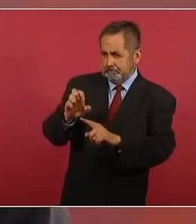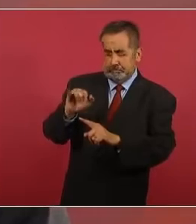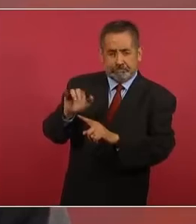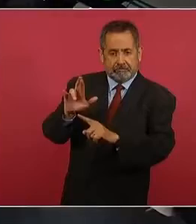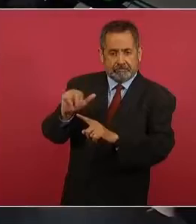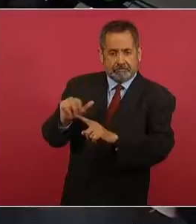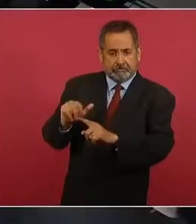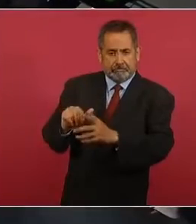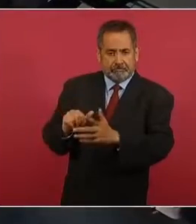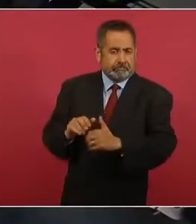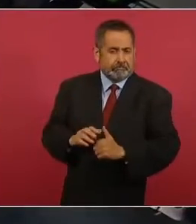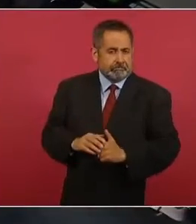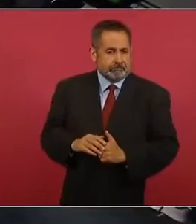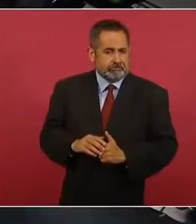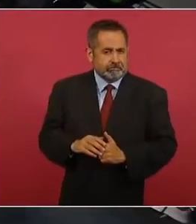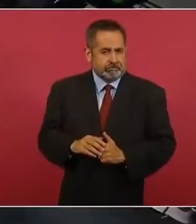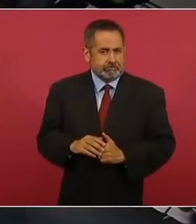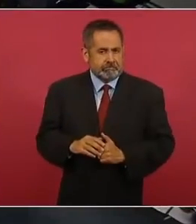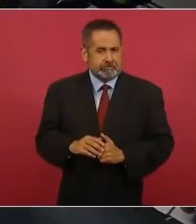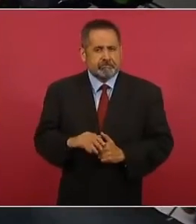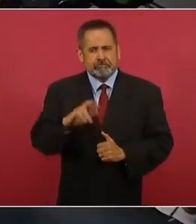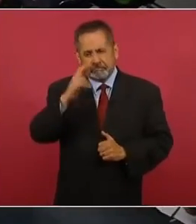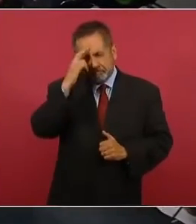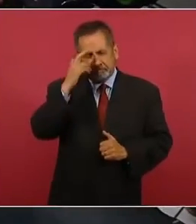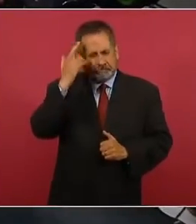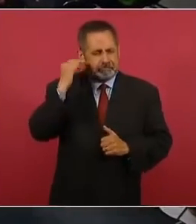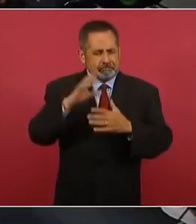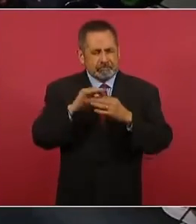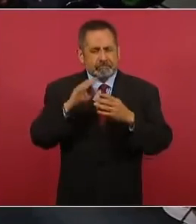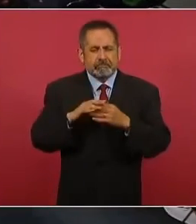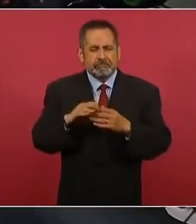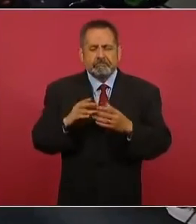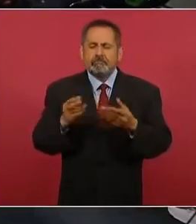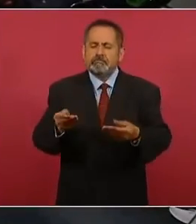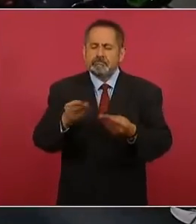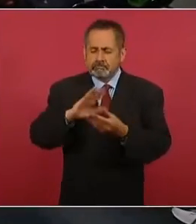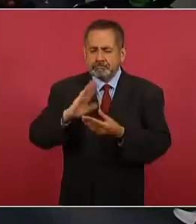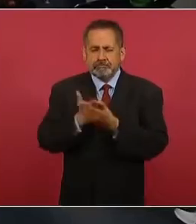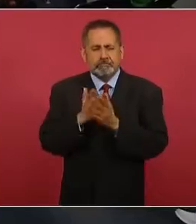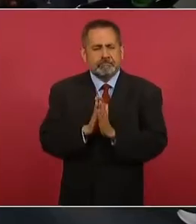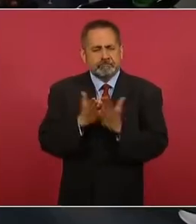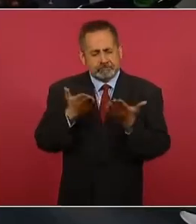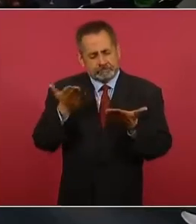Me acuerdo que alguien me hizo llegar el expediente con